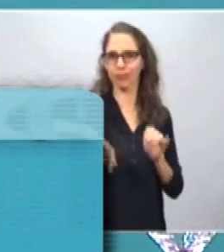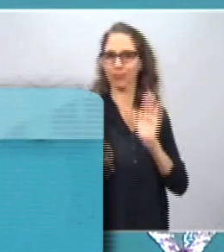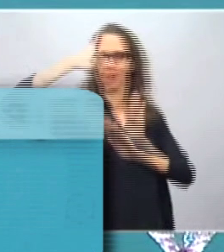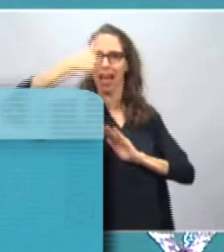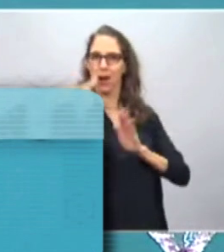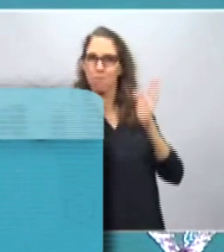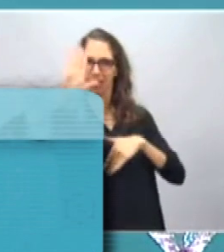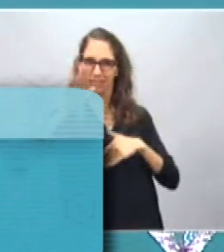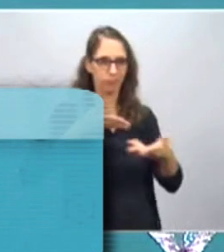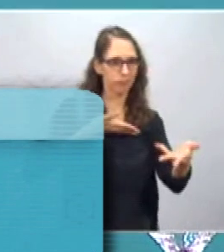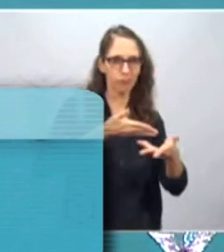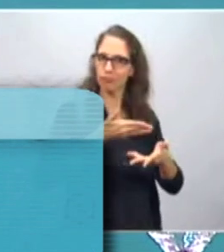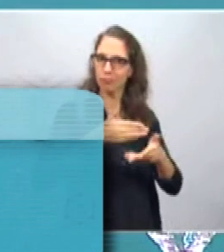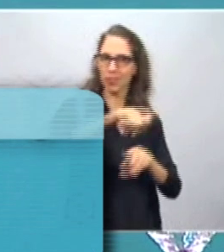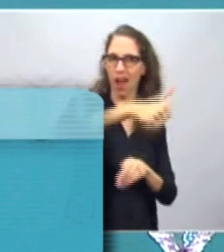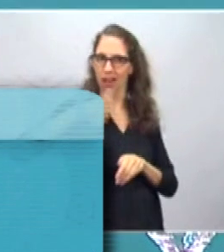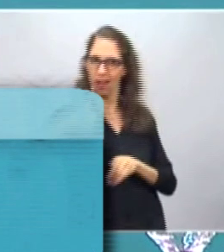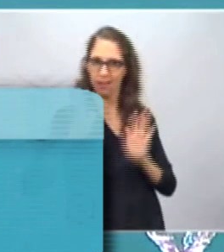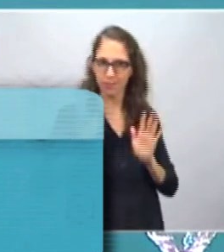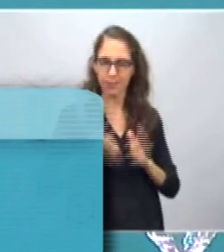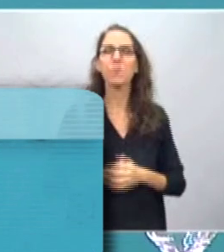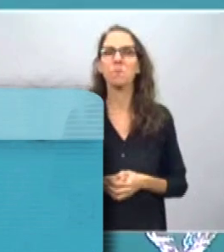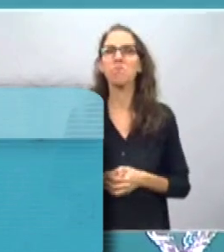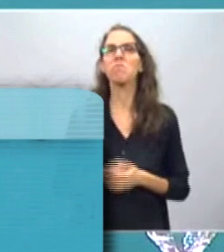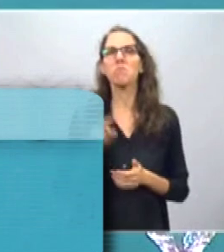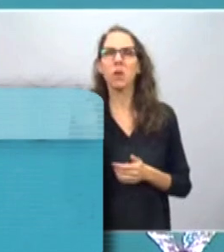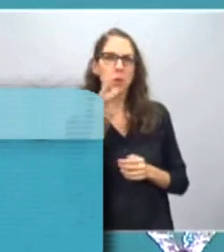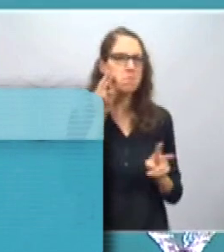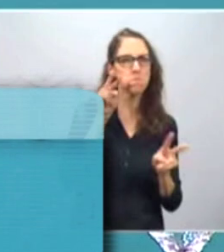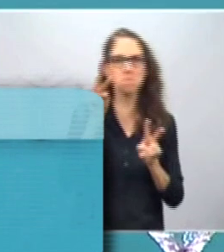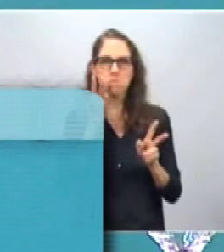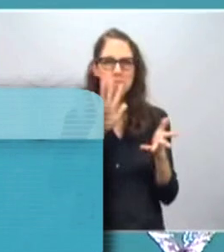de comercialización. En promedio nosotros estamos